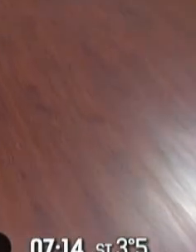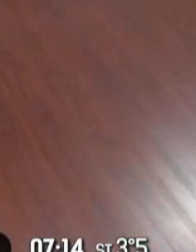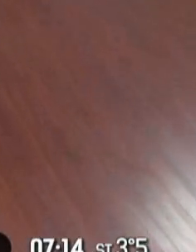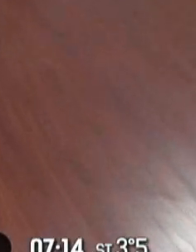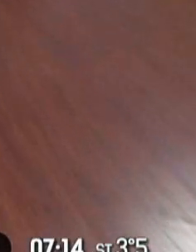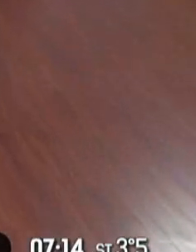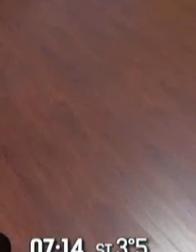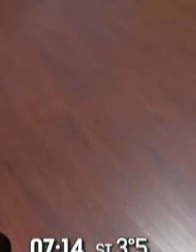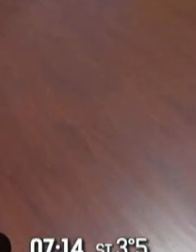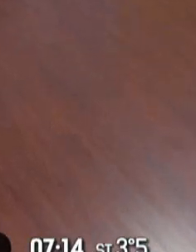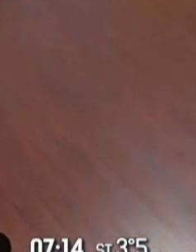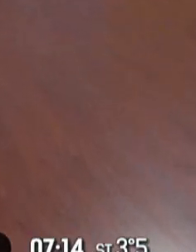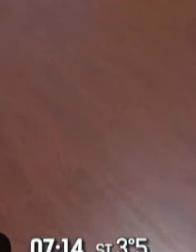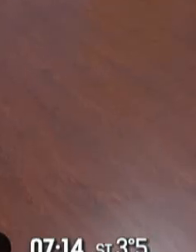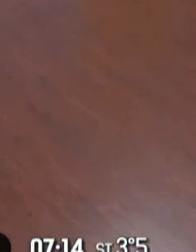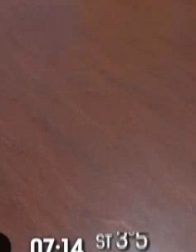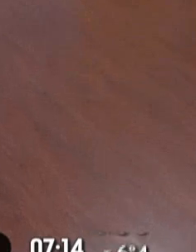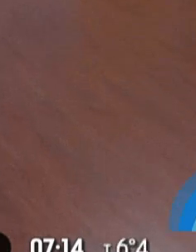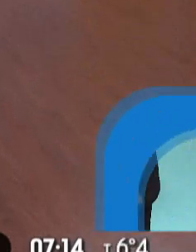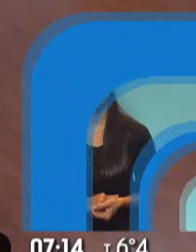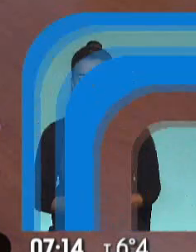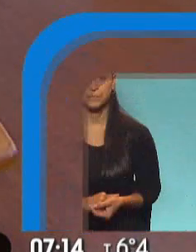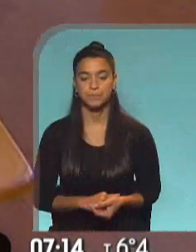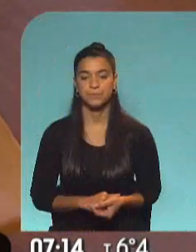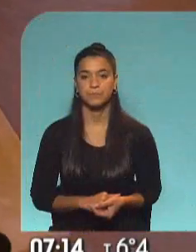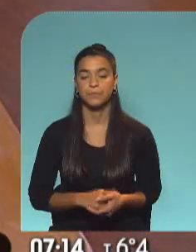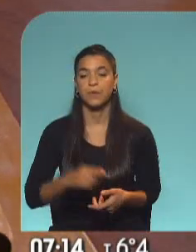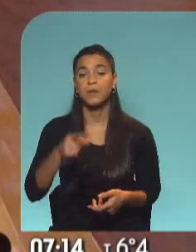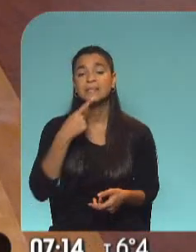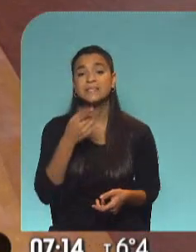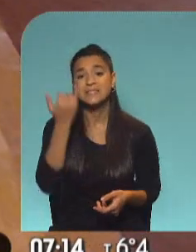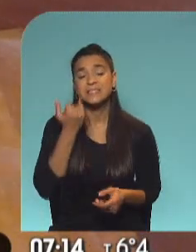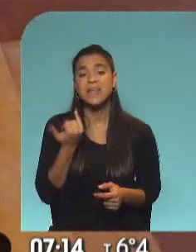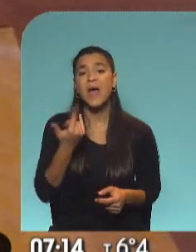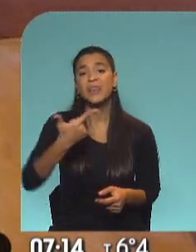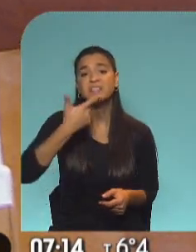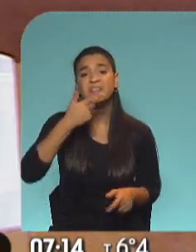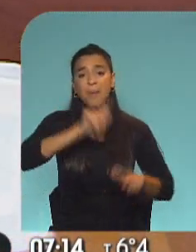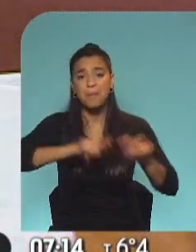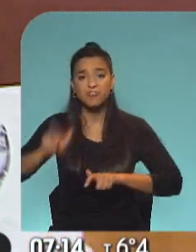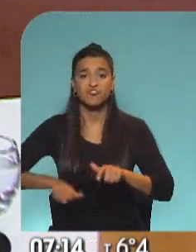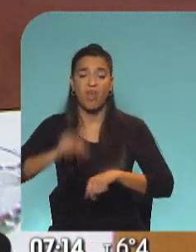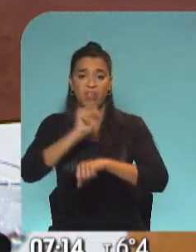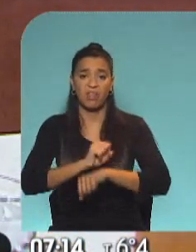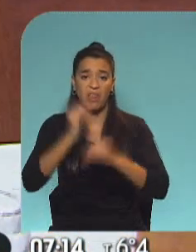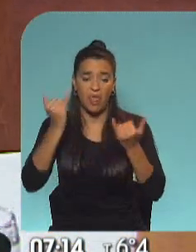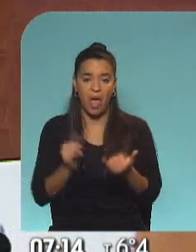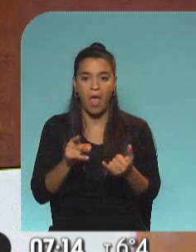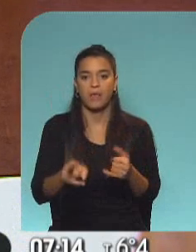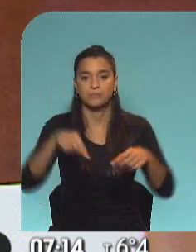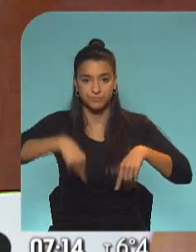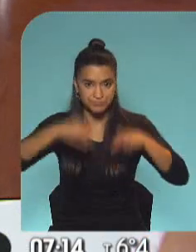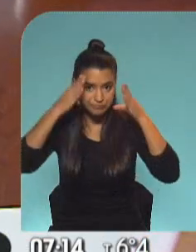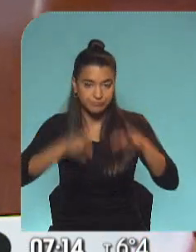Espías y espiados, la causa que lleva adelante el juez federal Federico Villena y que ya tiene a 17 personas detenidas. Vamos a estar